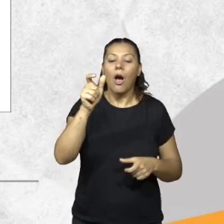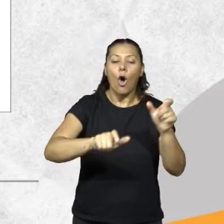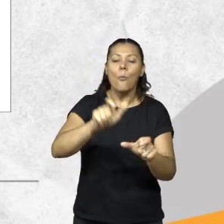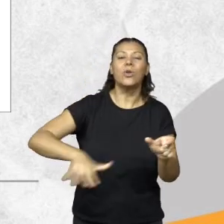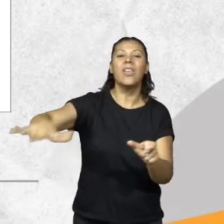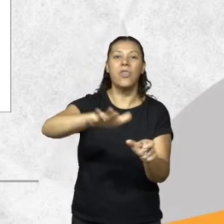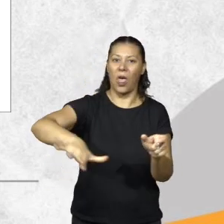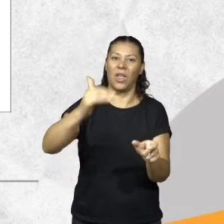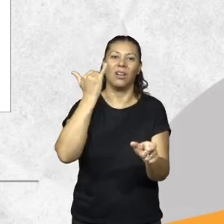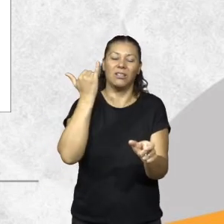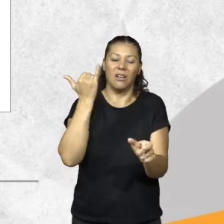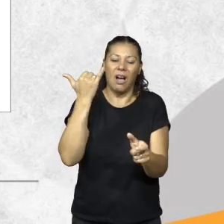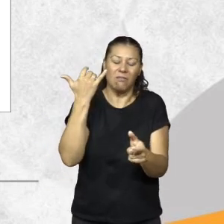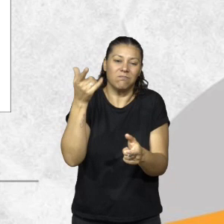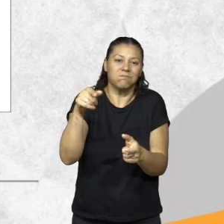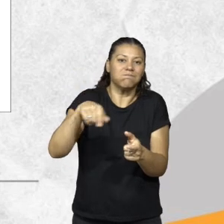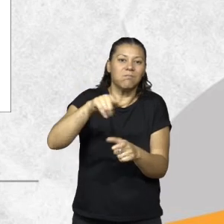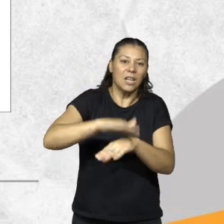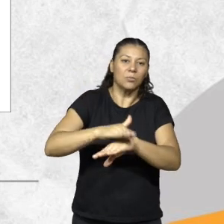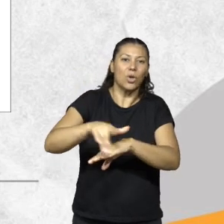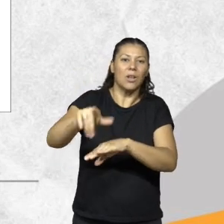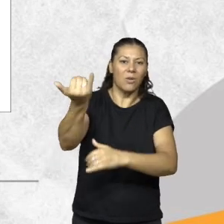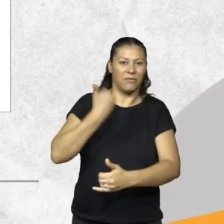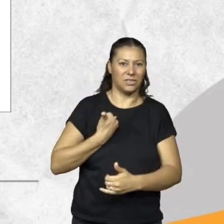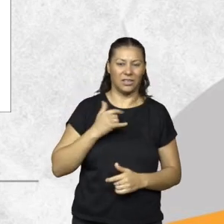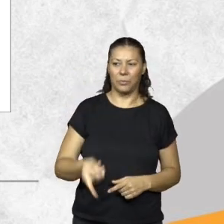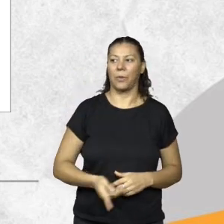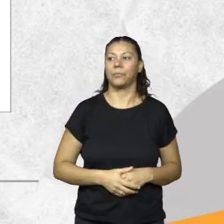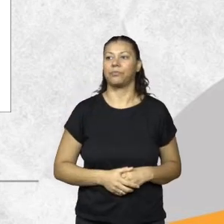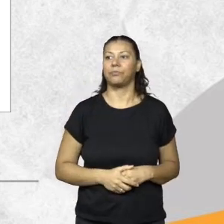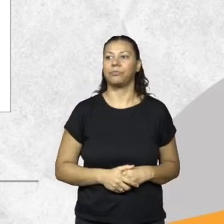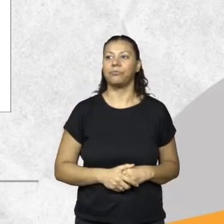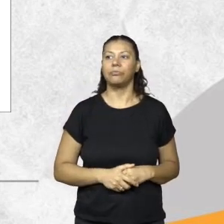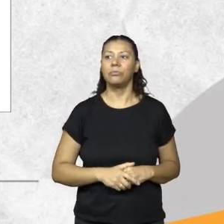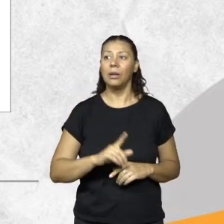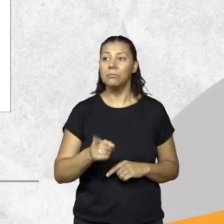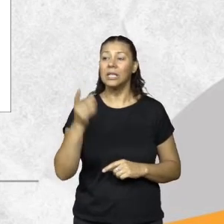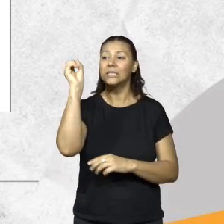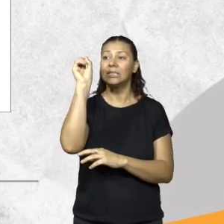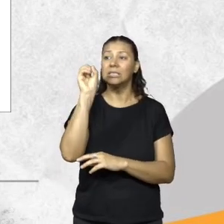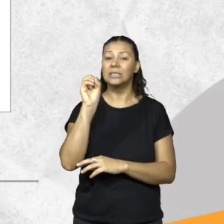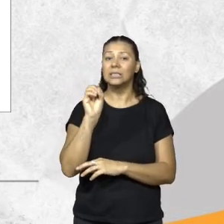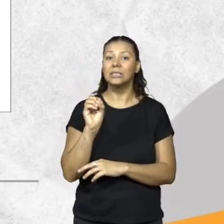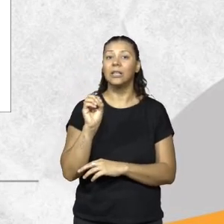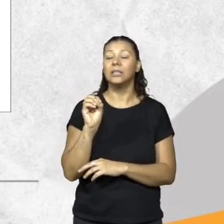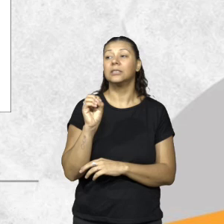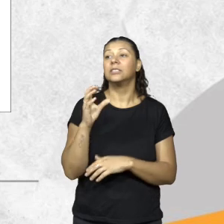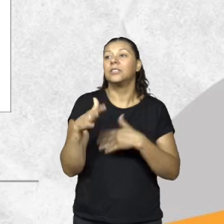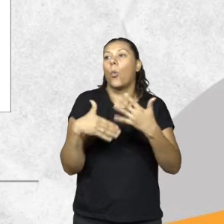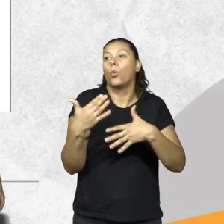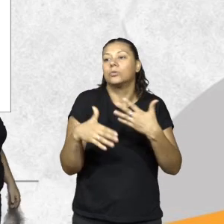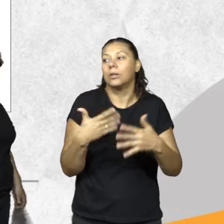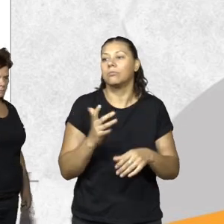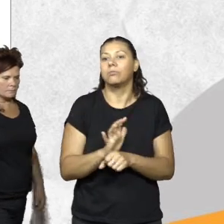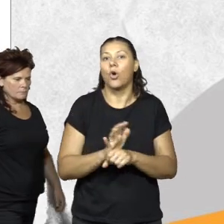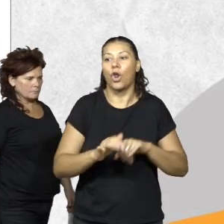Cuando menos pensamos, los diarios locales usan el cianosemáforo como o sea, es noticia y